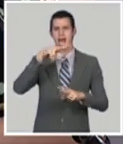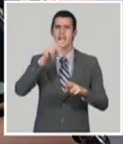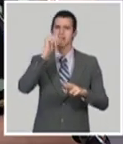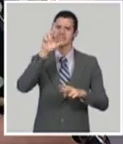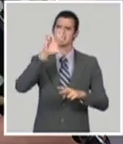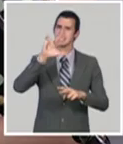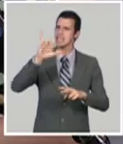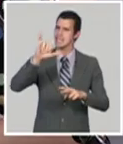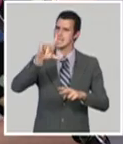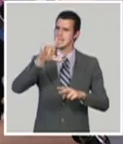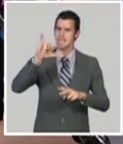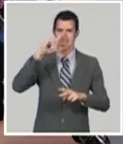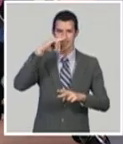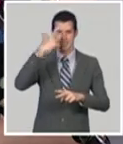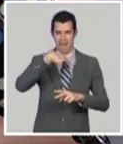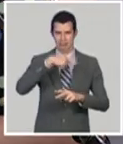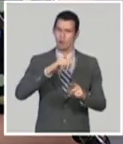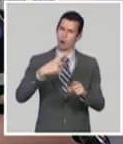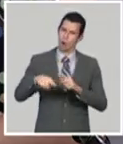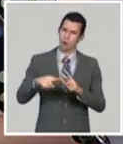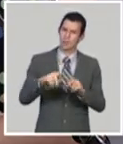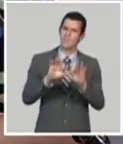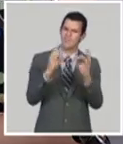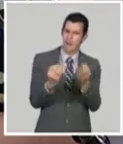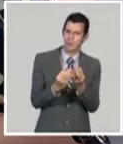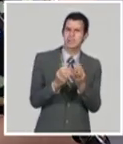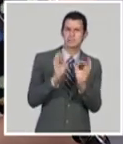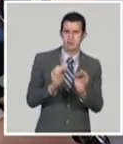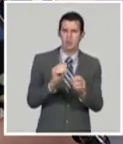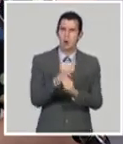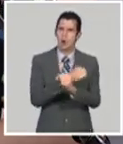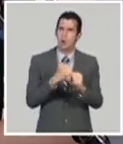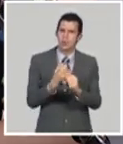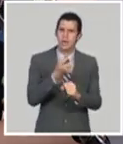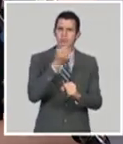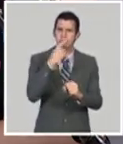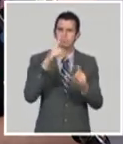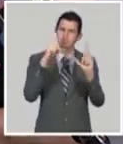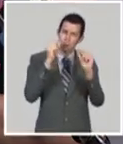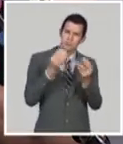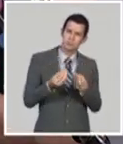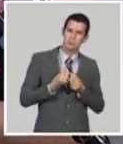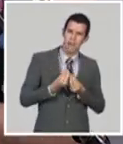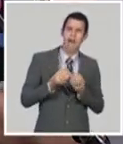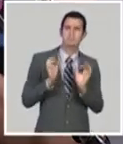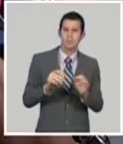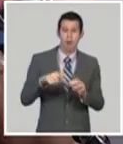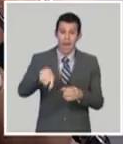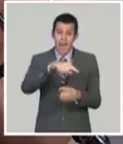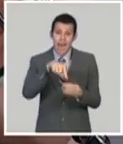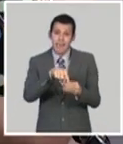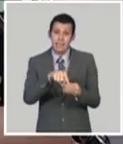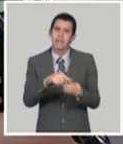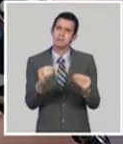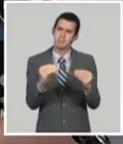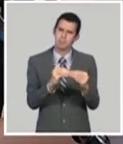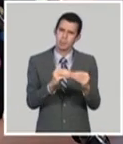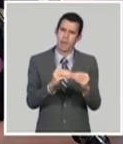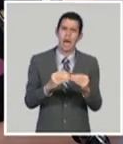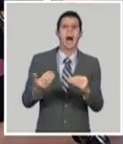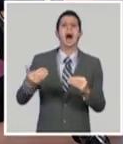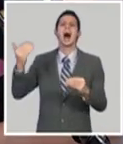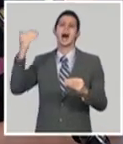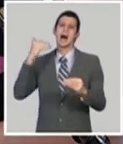que también un antihistamínico que se utiliza en un tratamiento estoy poniendo ejemplo estamos hablando de 37